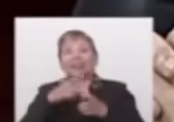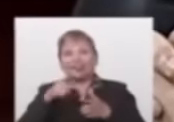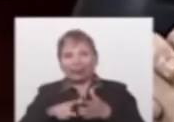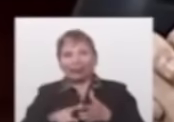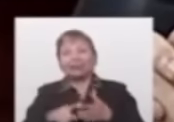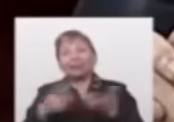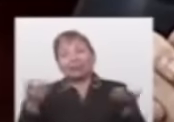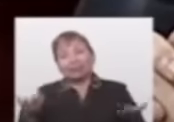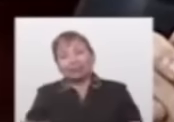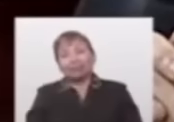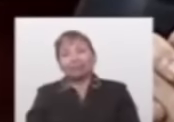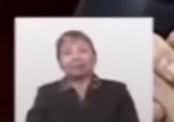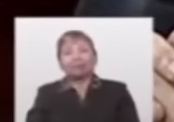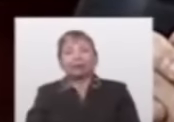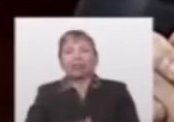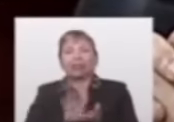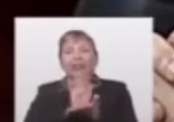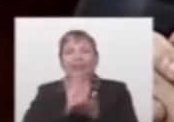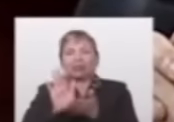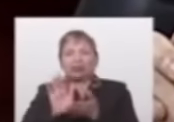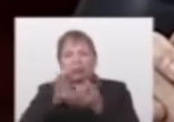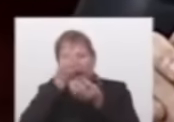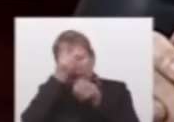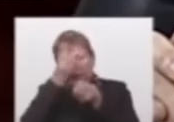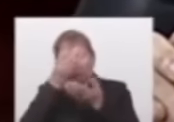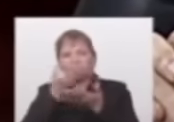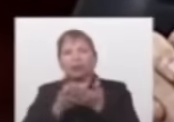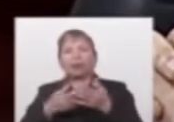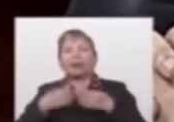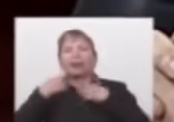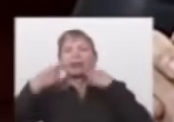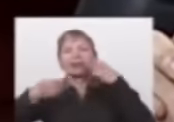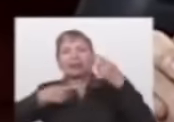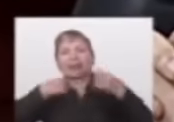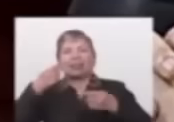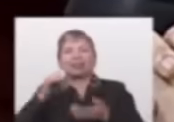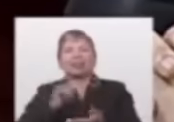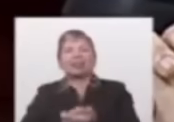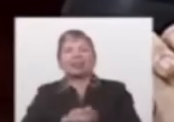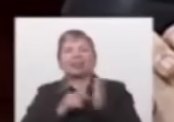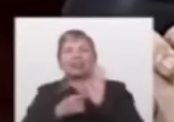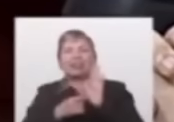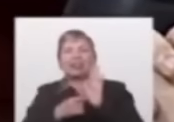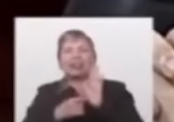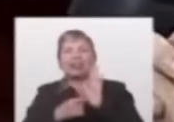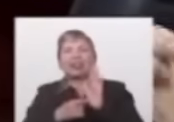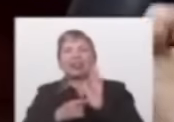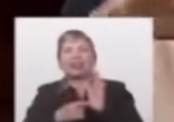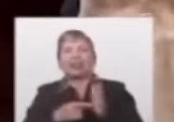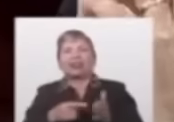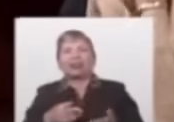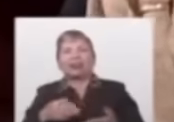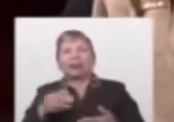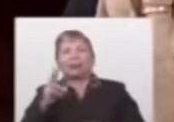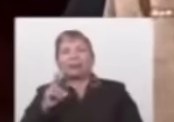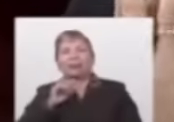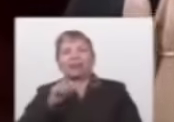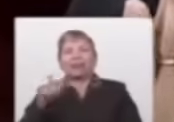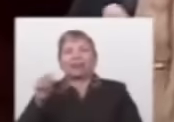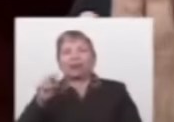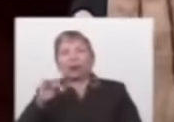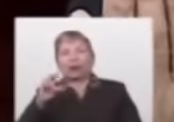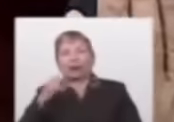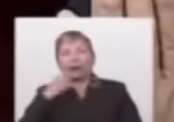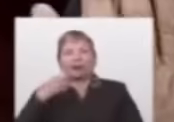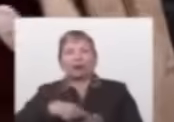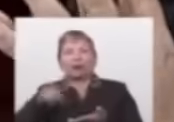Entonces, rechazo esa información que pueda salir, que señale que el señor Villanueva diga que